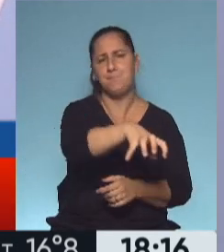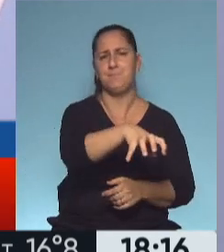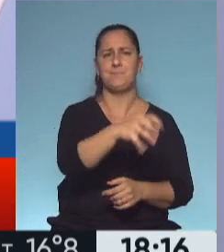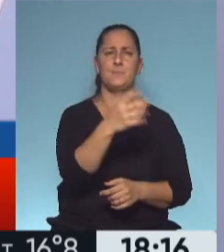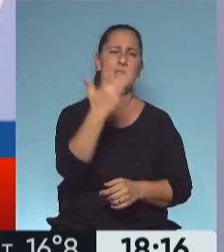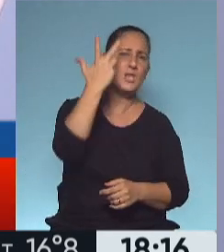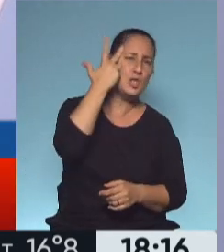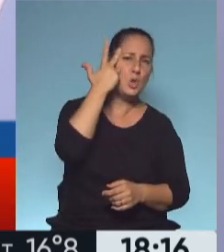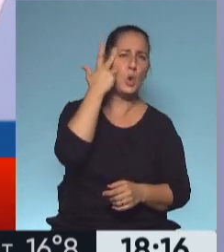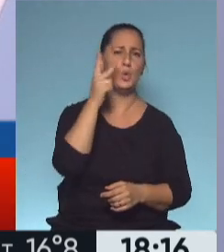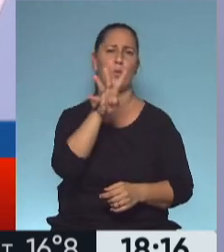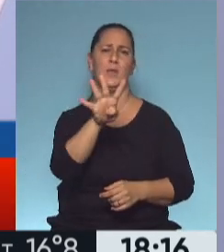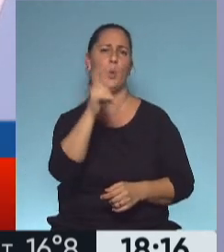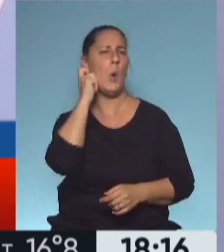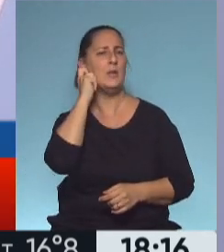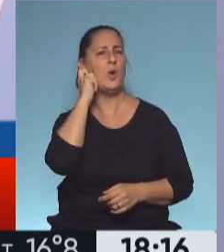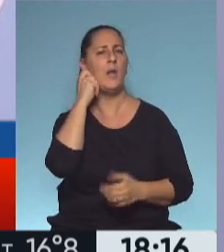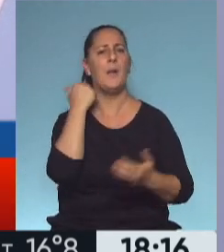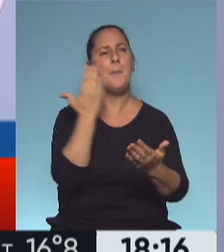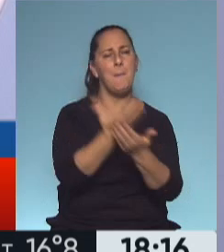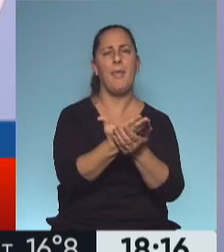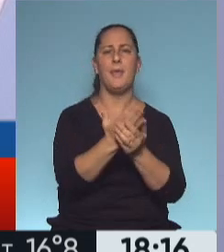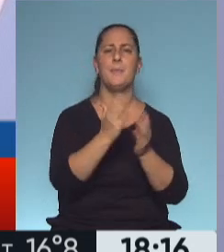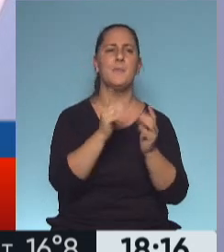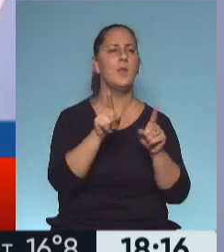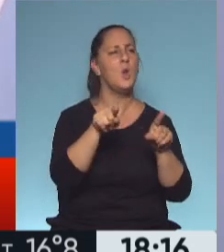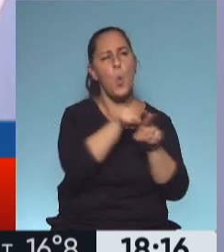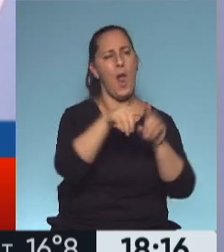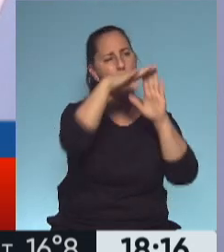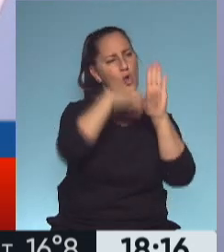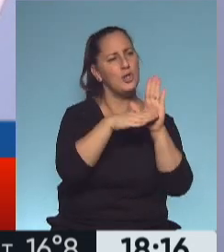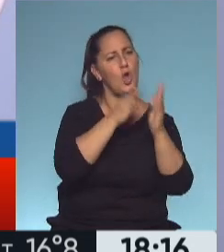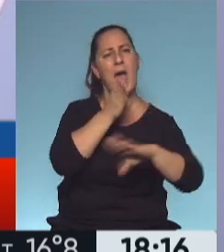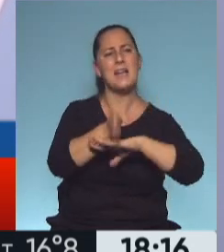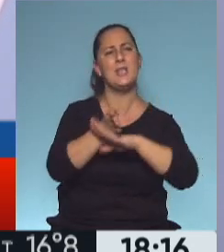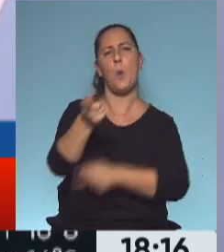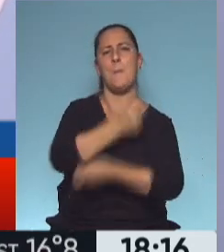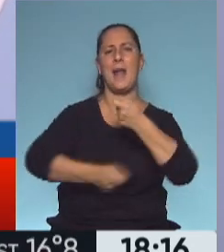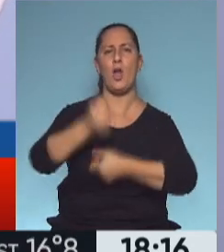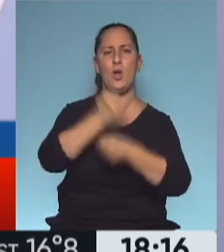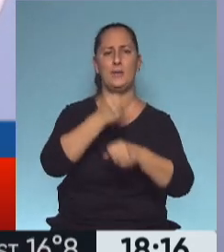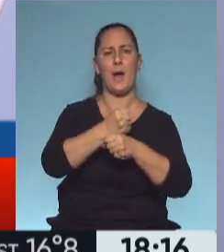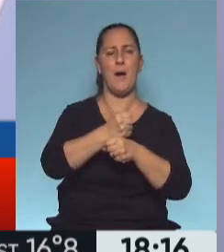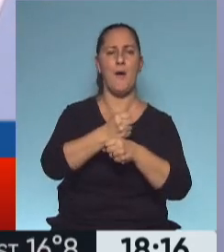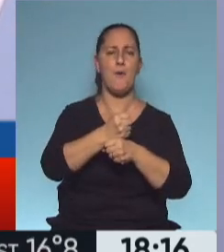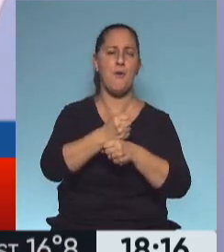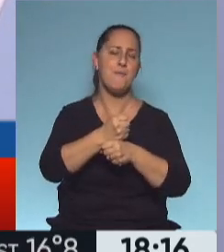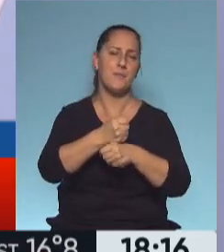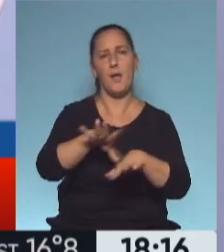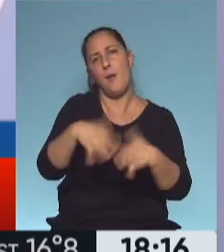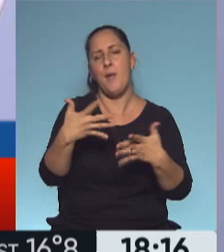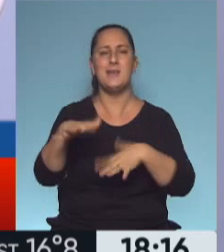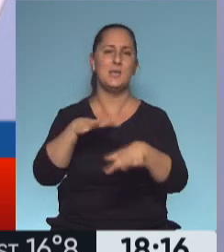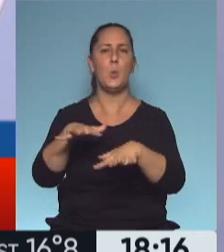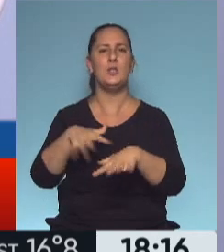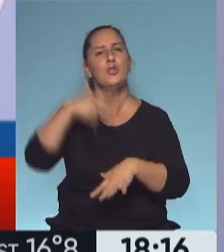entre los 18 y 24 años, que puedan tener las mismas condiciones de acceso al mercado de trabajo que se da en una